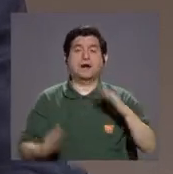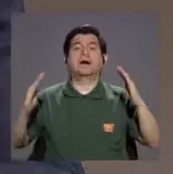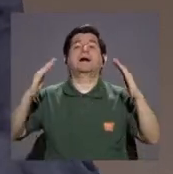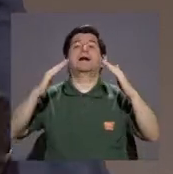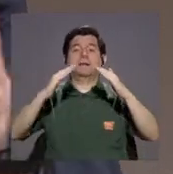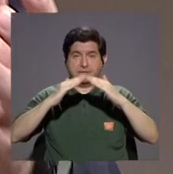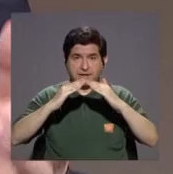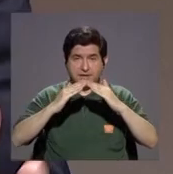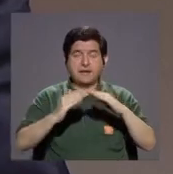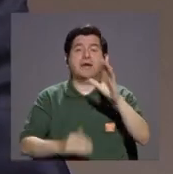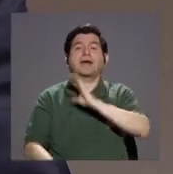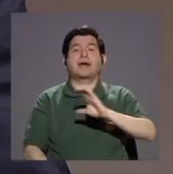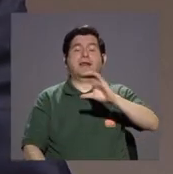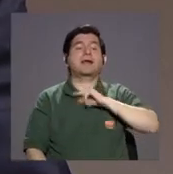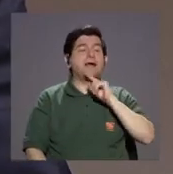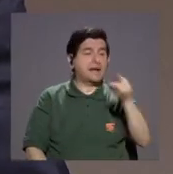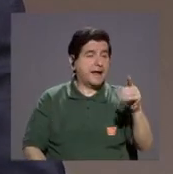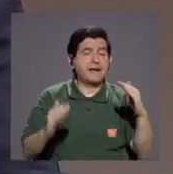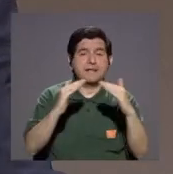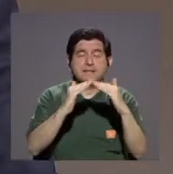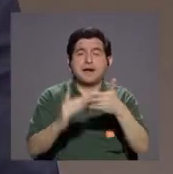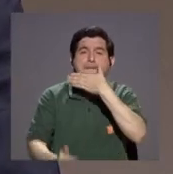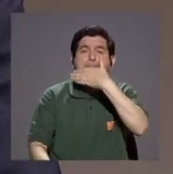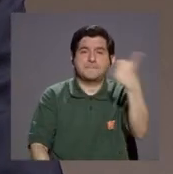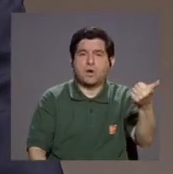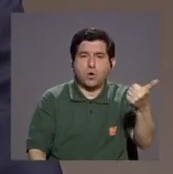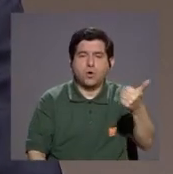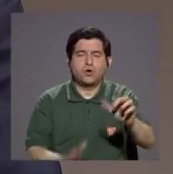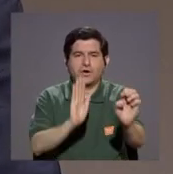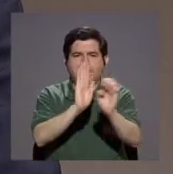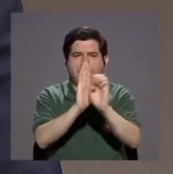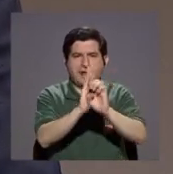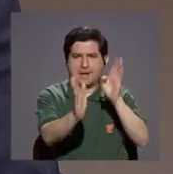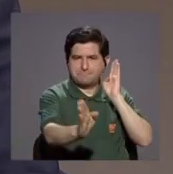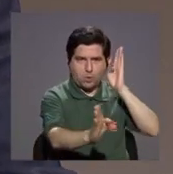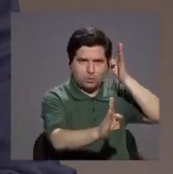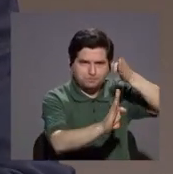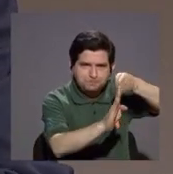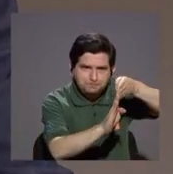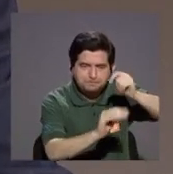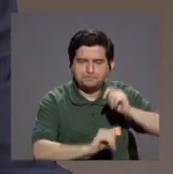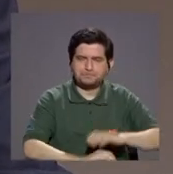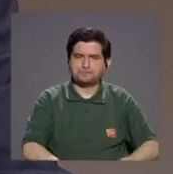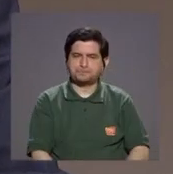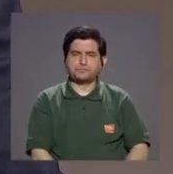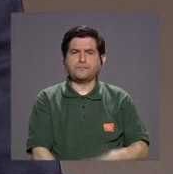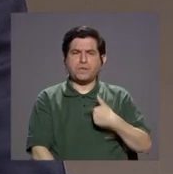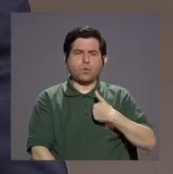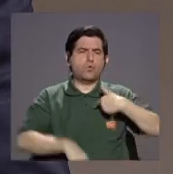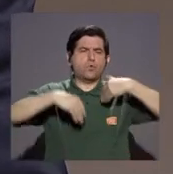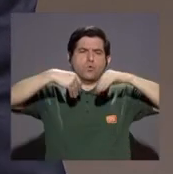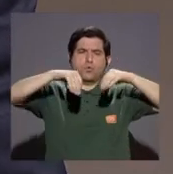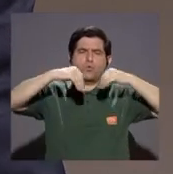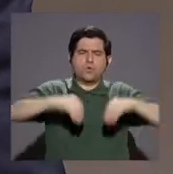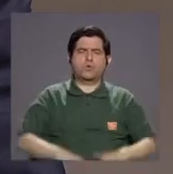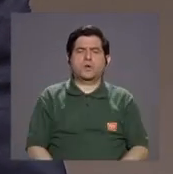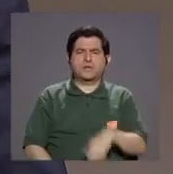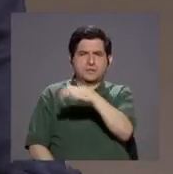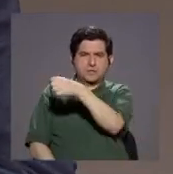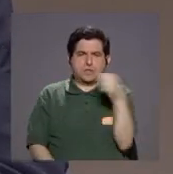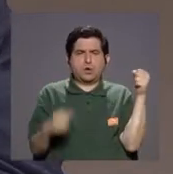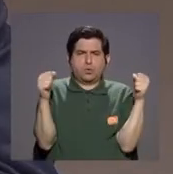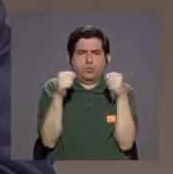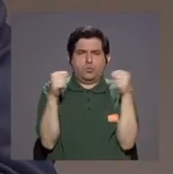la calidad de ese hogar va a mejorar y voy a dar ejemplos muy puntuales cuando uno vende una refrigeradora